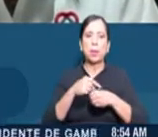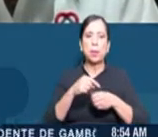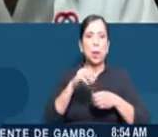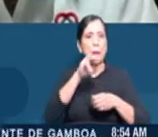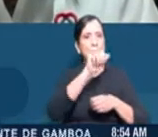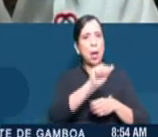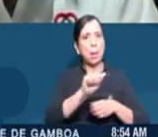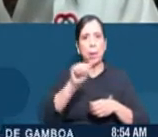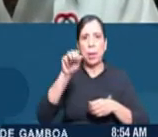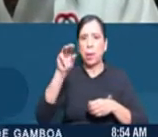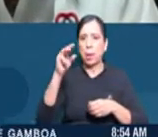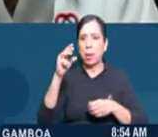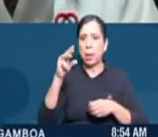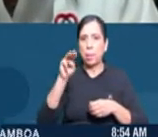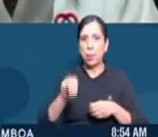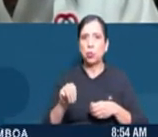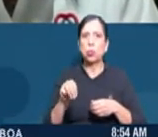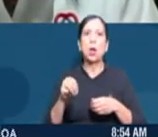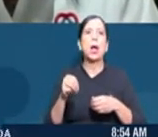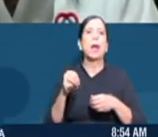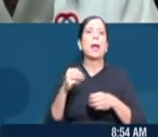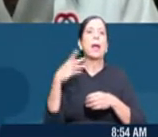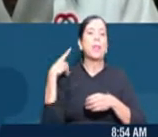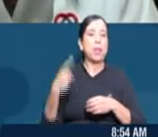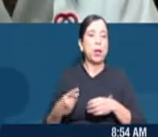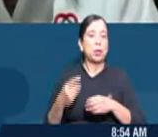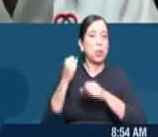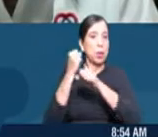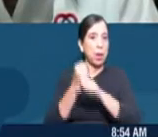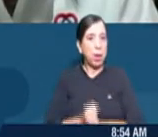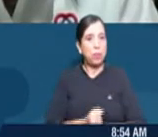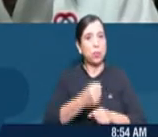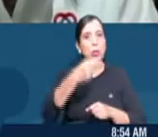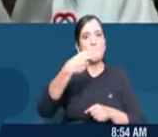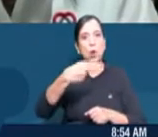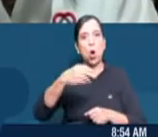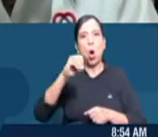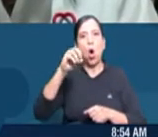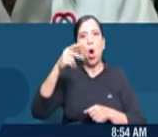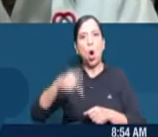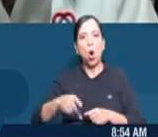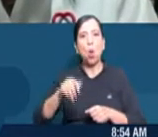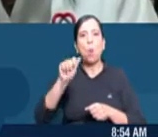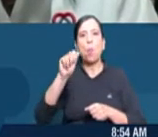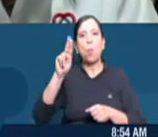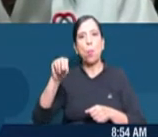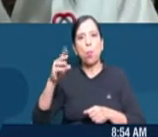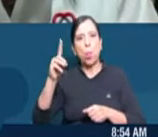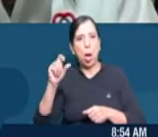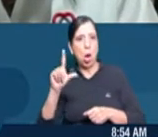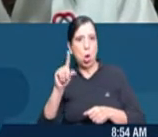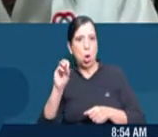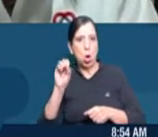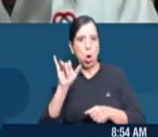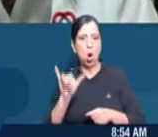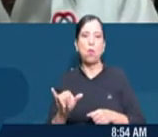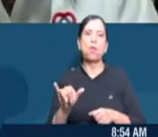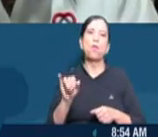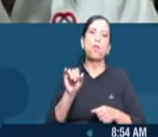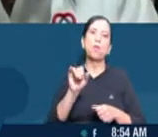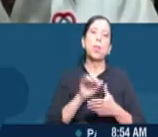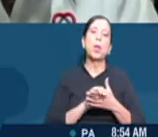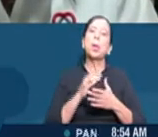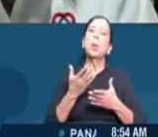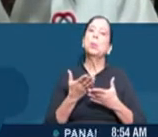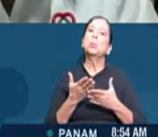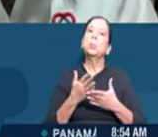Machuca. Ella es directora de Hope and Love Foundation, quien nos ha comentado un poco sobre la labor que están realizando en tiempos